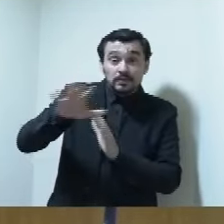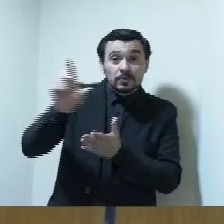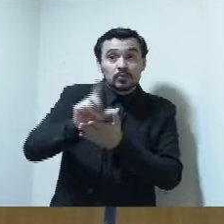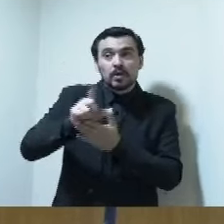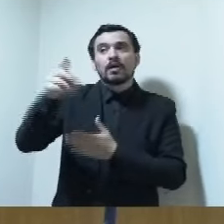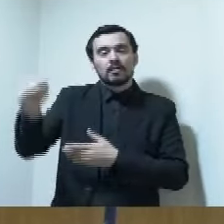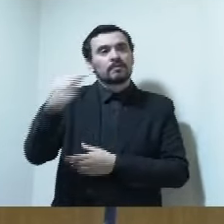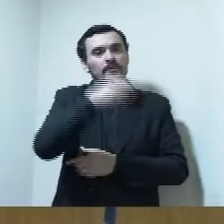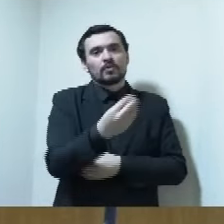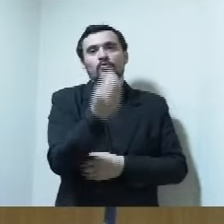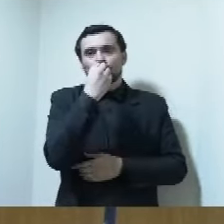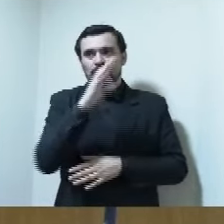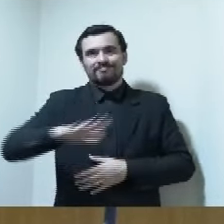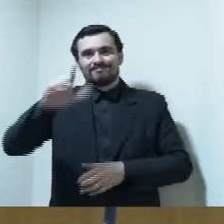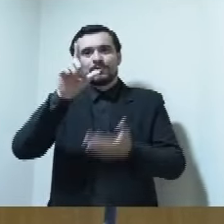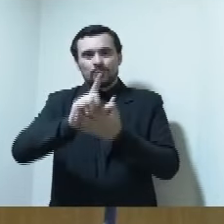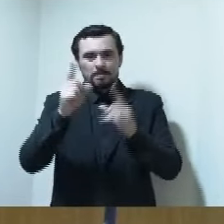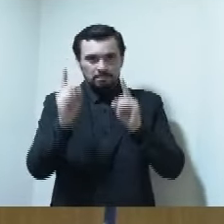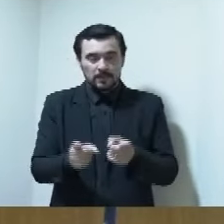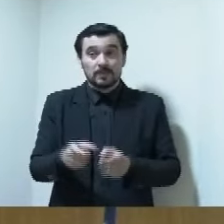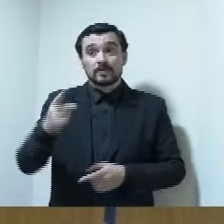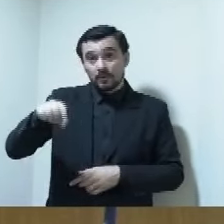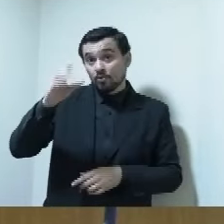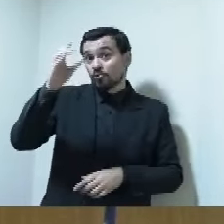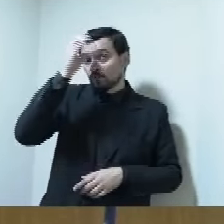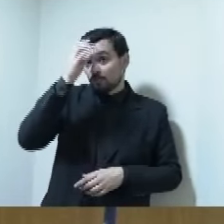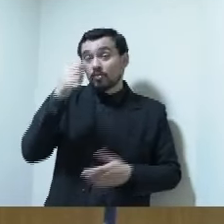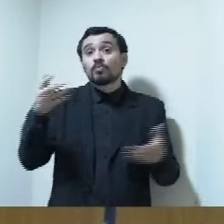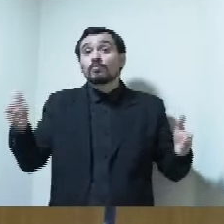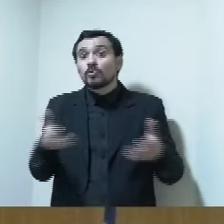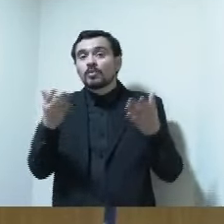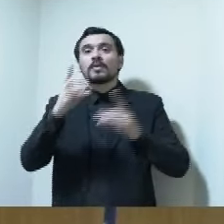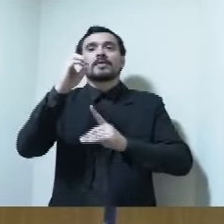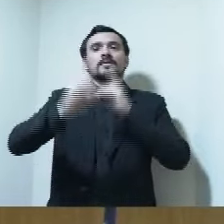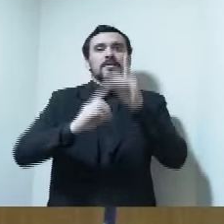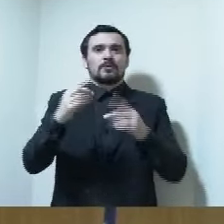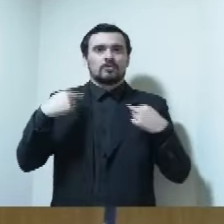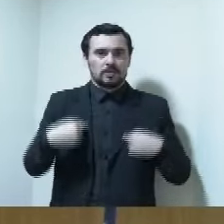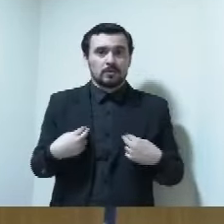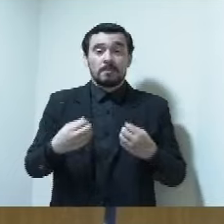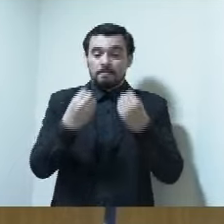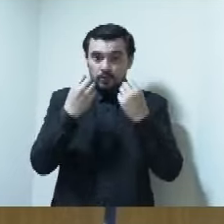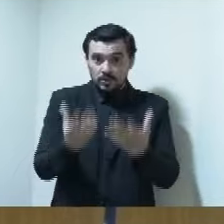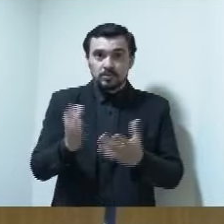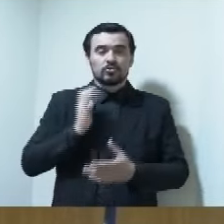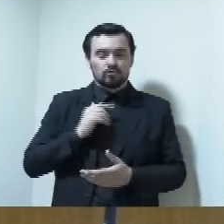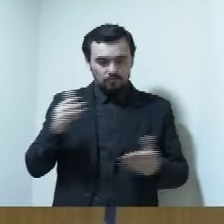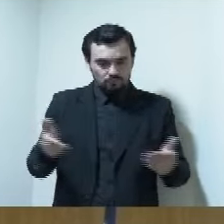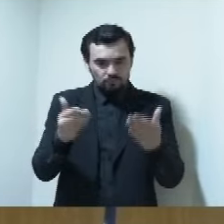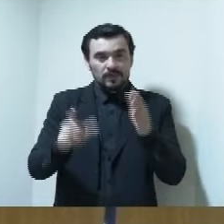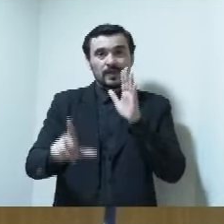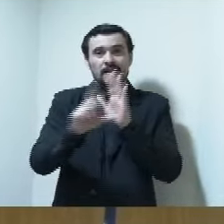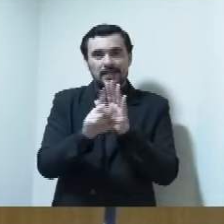se consuma en la zona. Sabemos que la cultura promueve el desarrollo humano. Por eso hemos promulgado la